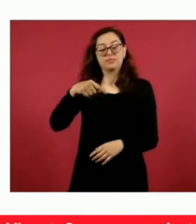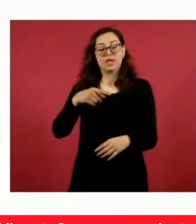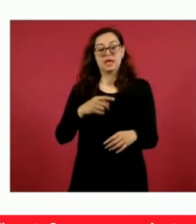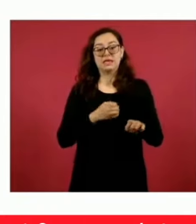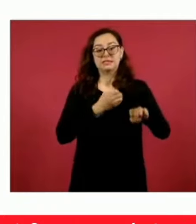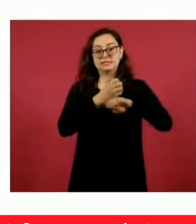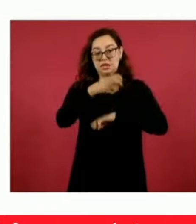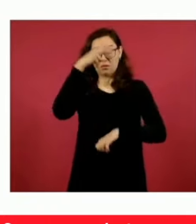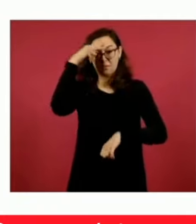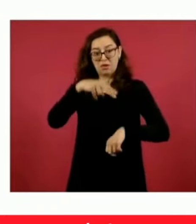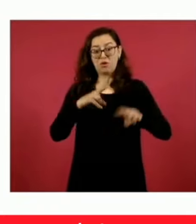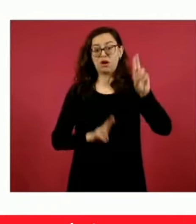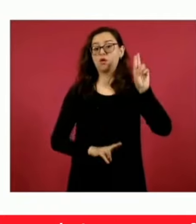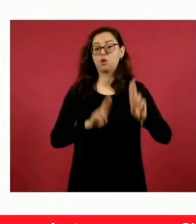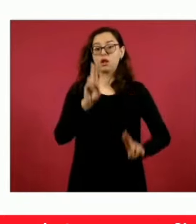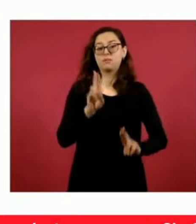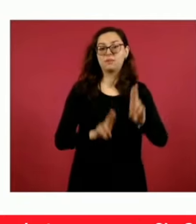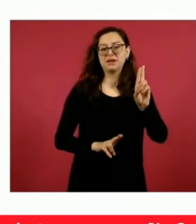estado de México